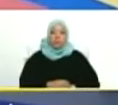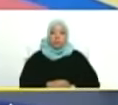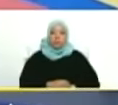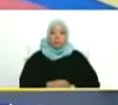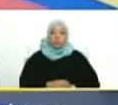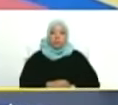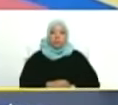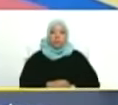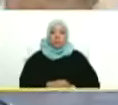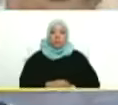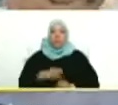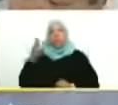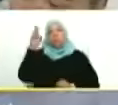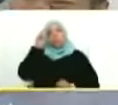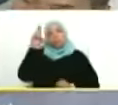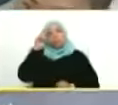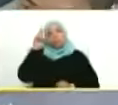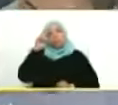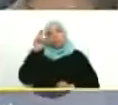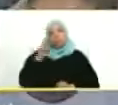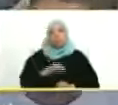Pero tiene razón de todas maneras.